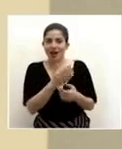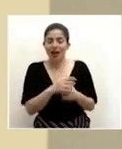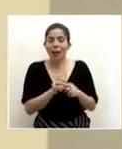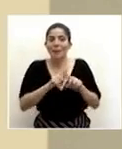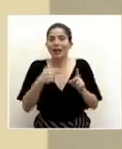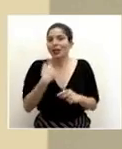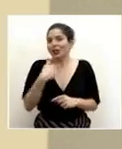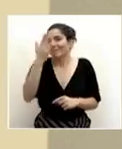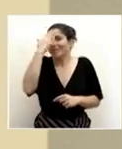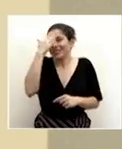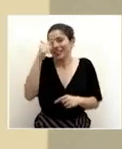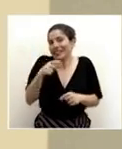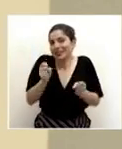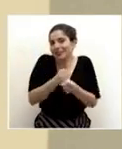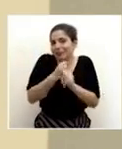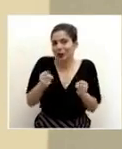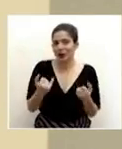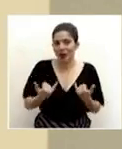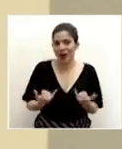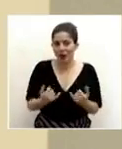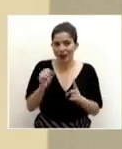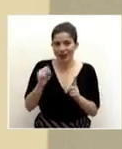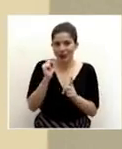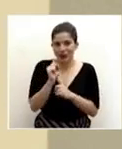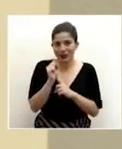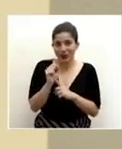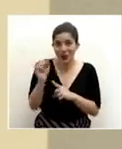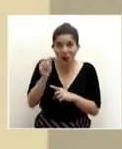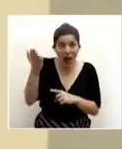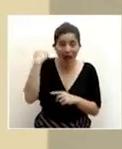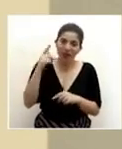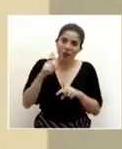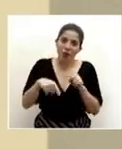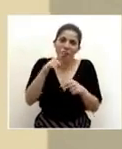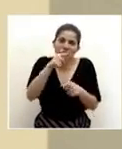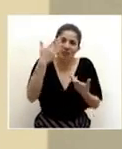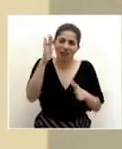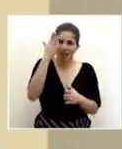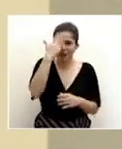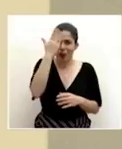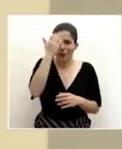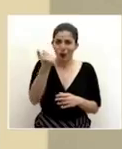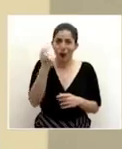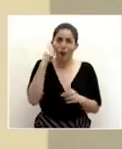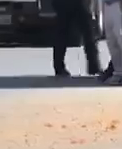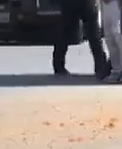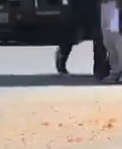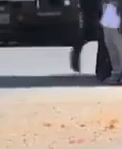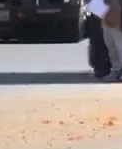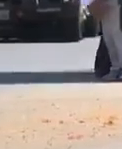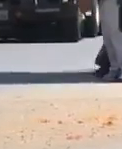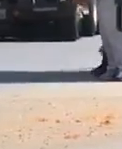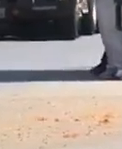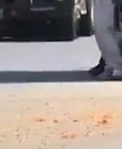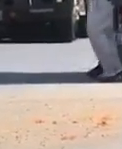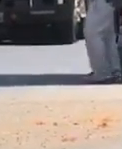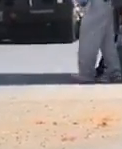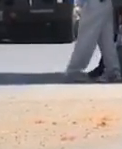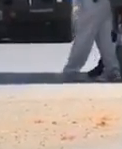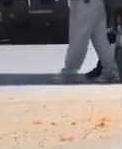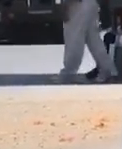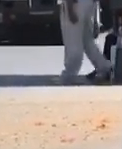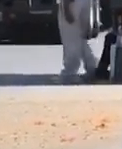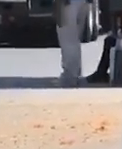supuesto sabemos que es imposible en estas circunstancias por todas las razones que ya conocemos de índole sanitaria. En total, entre